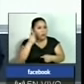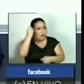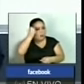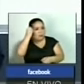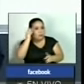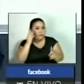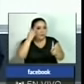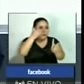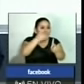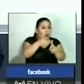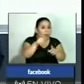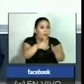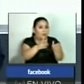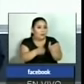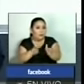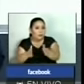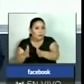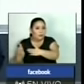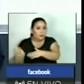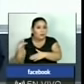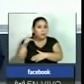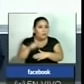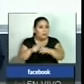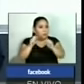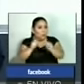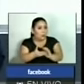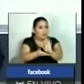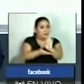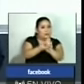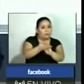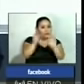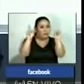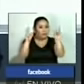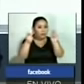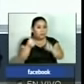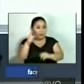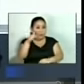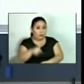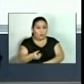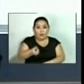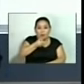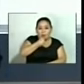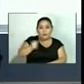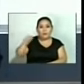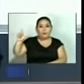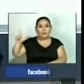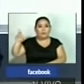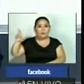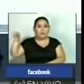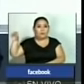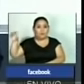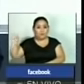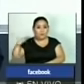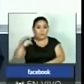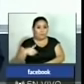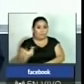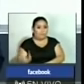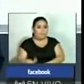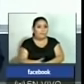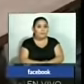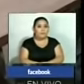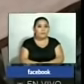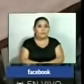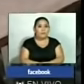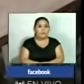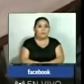y los planes locales para iniciar la reactivación de la economía? Es lo que el periodista Luis Alberto López nos informa en su reporte.